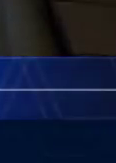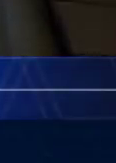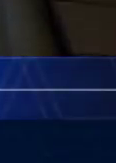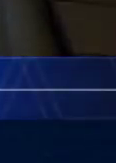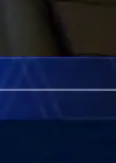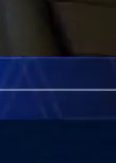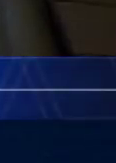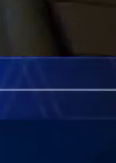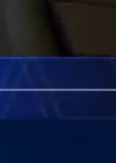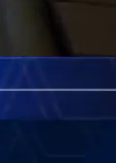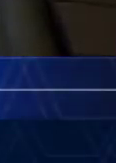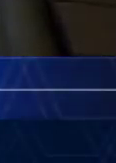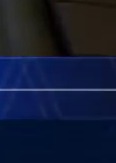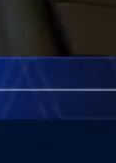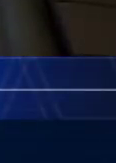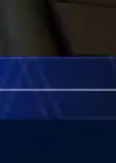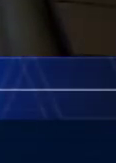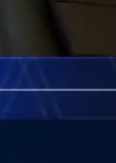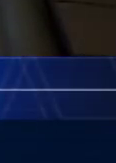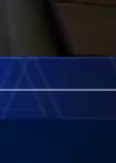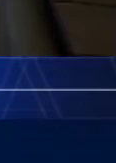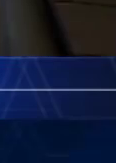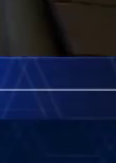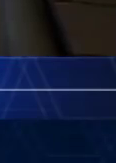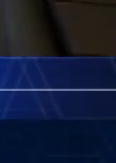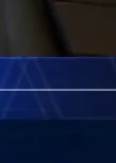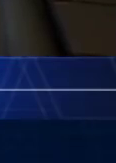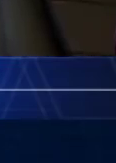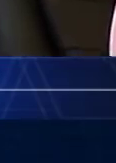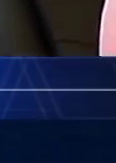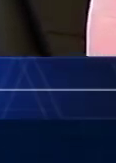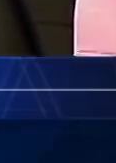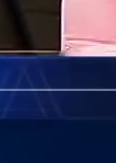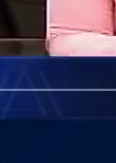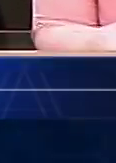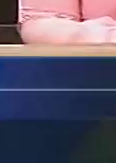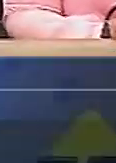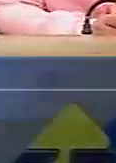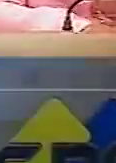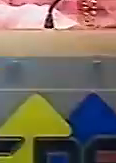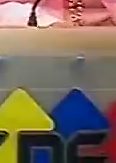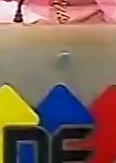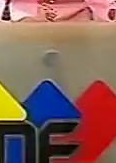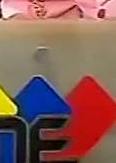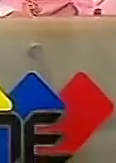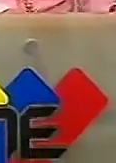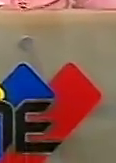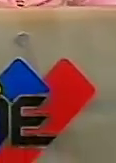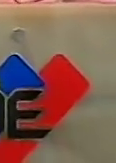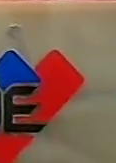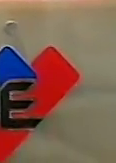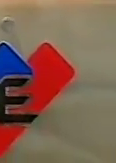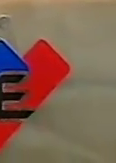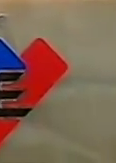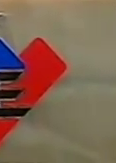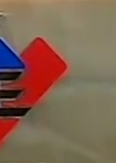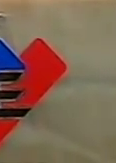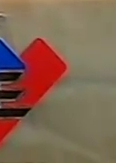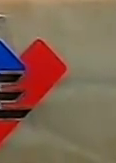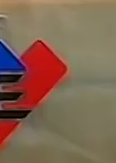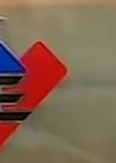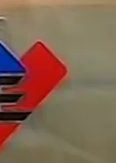Constituyente adelantará la fijación de estos eventos electorales. Muchas gracias. Fania Rodríguez, Brasil de Fato.